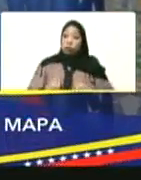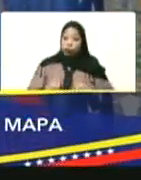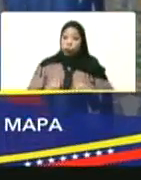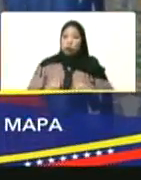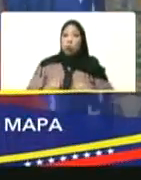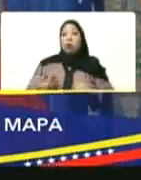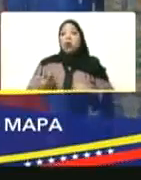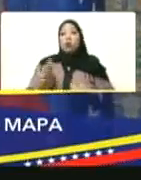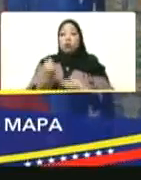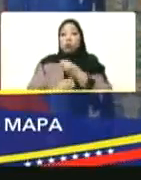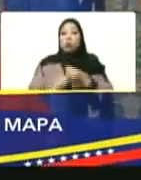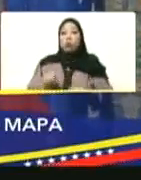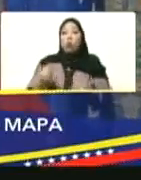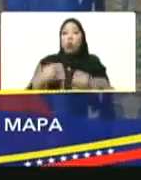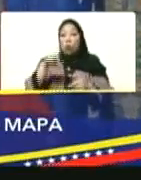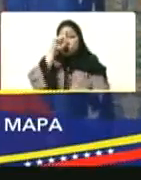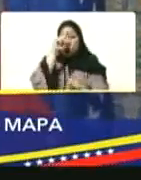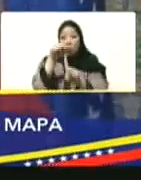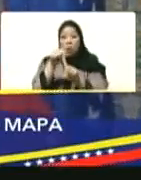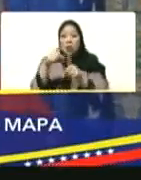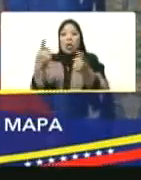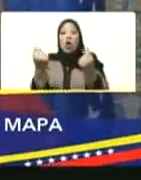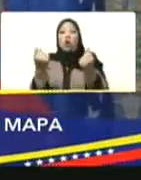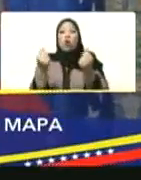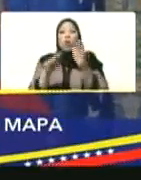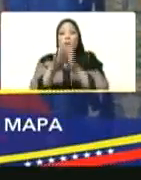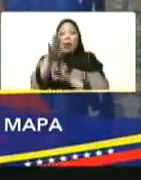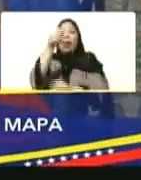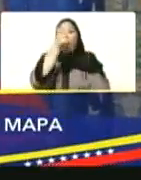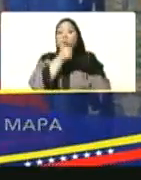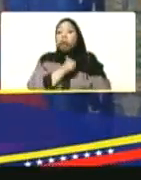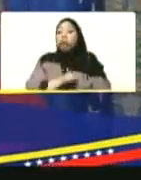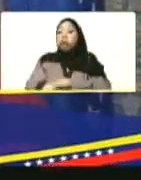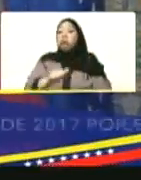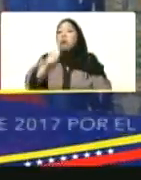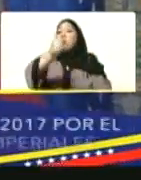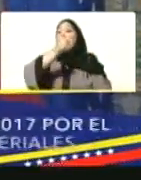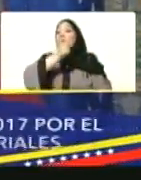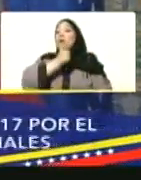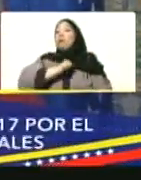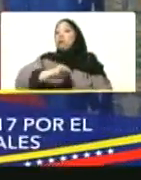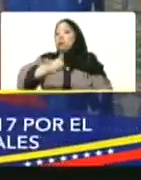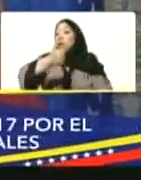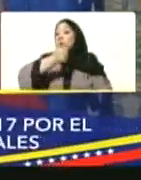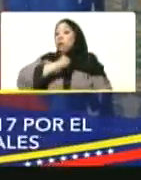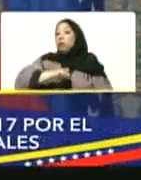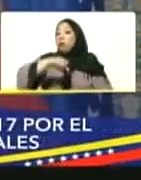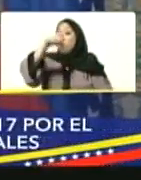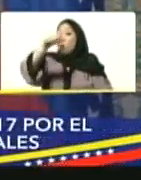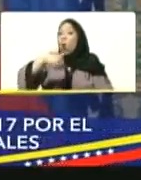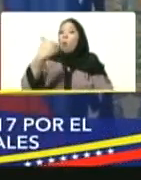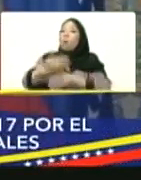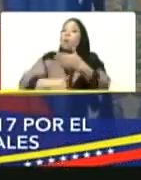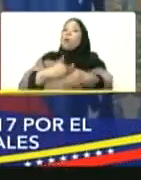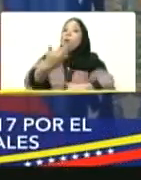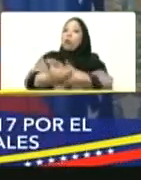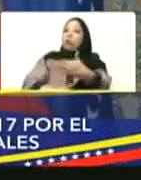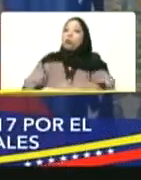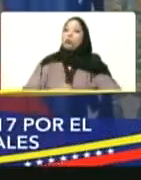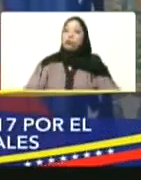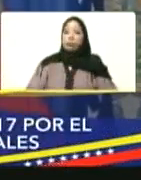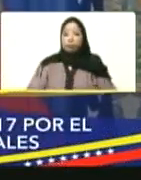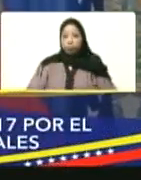de guerra, como yo vous le dije. De economía de resistencia. Una economía de resistencia. Y hemos paso a paso